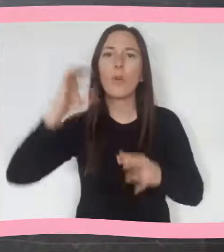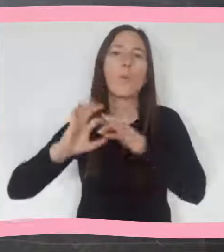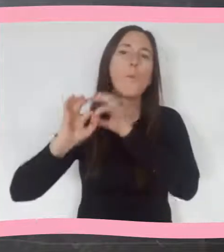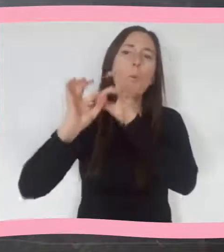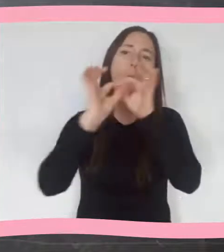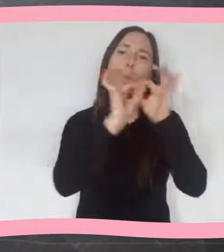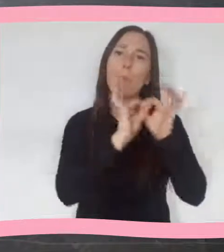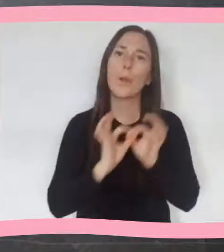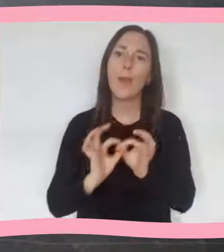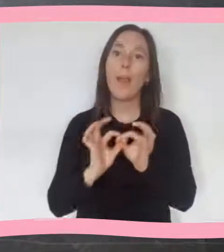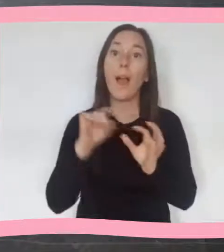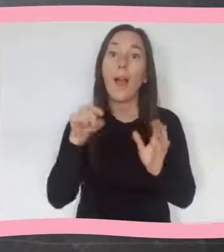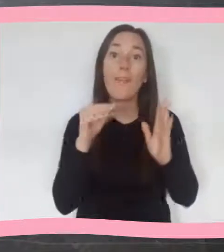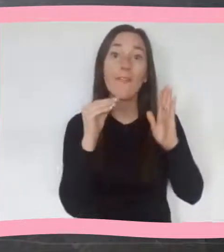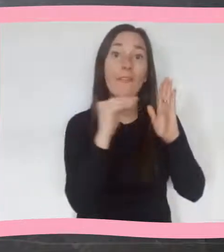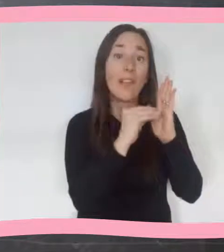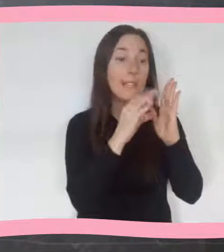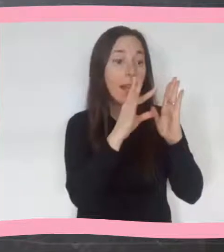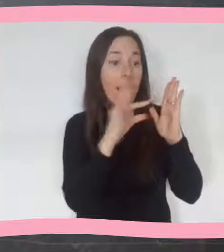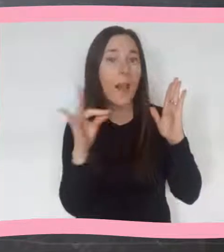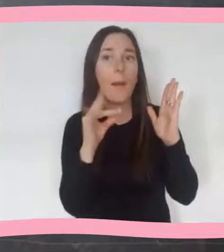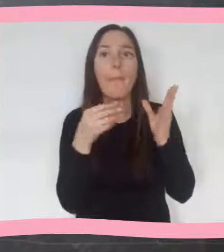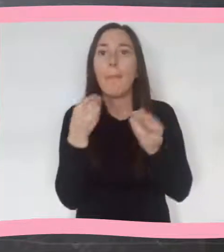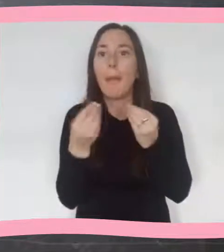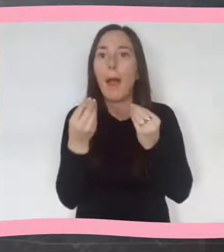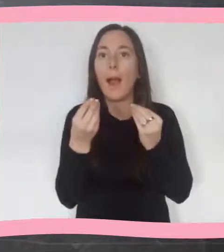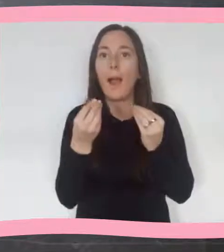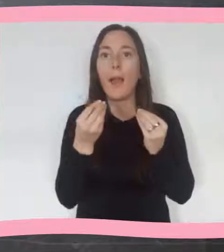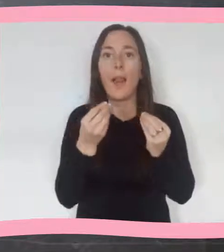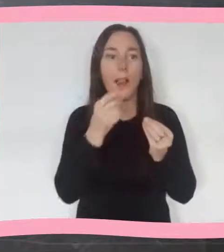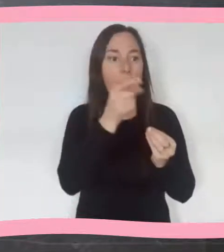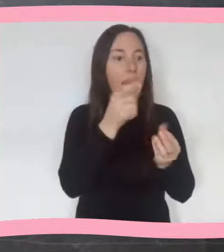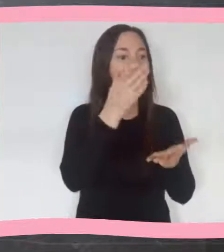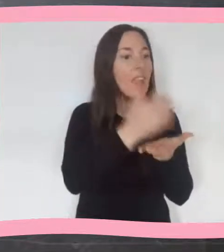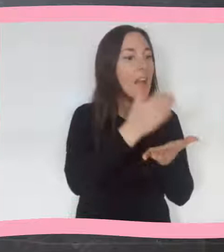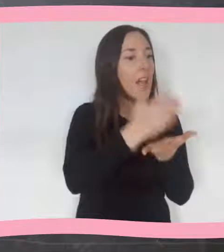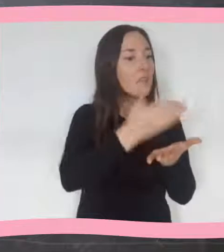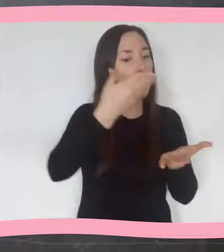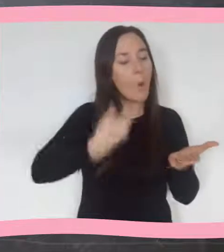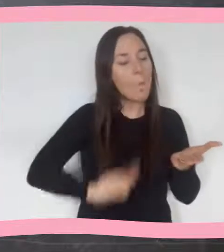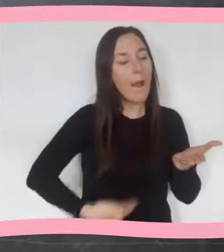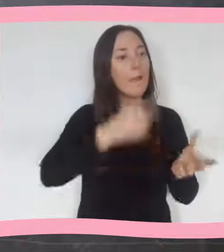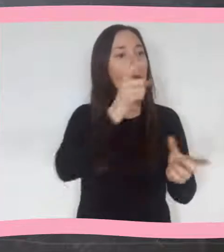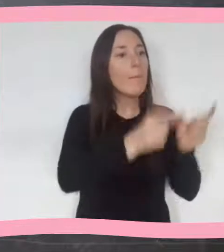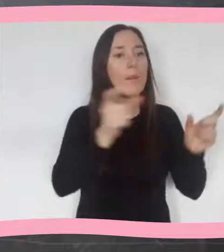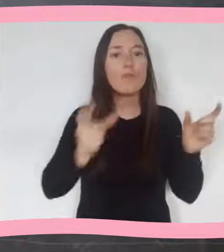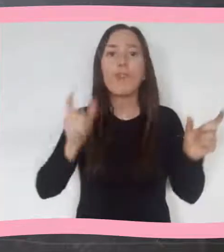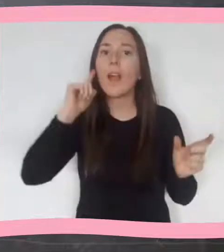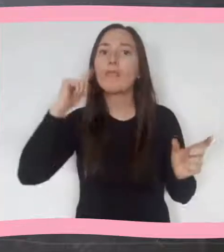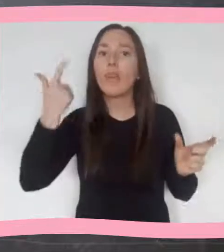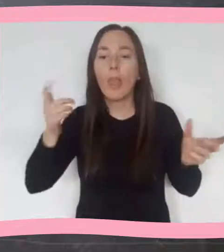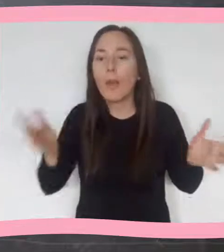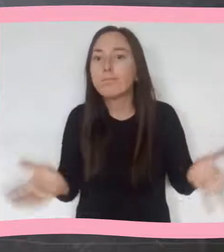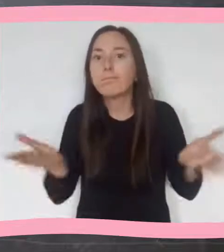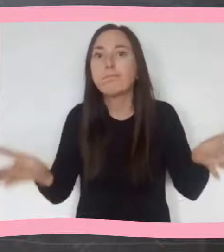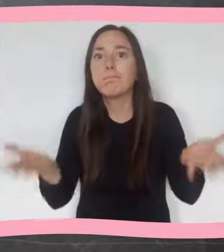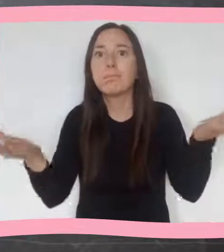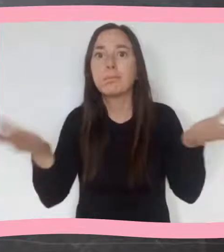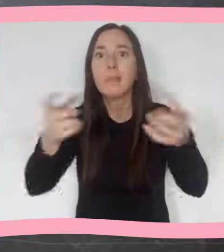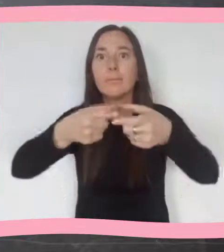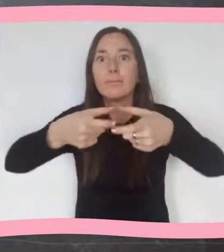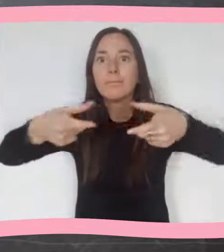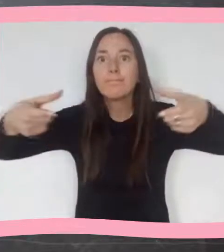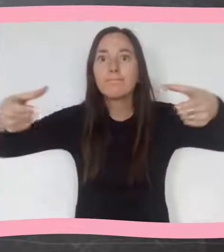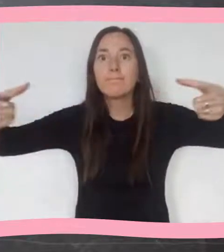Naciones Unidas eligió esta fecha con el fin de promover la concientización sobre los derechos humanos de las personas